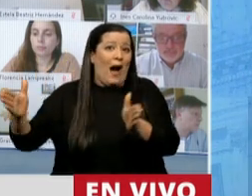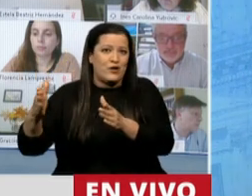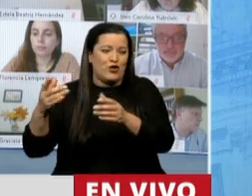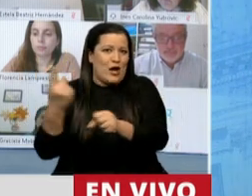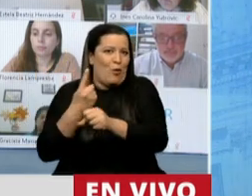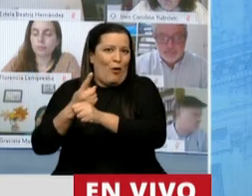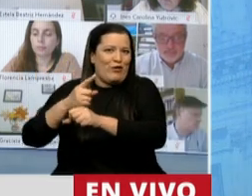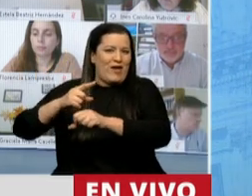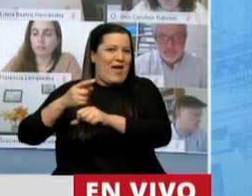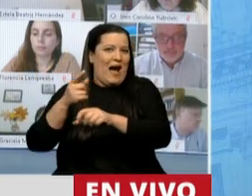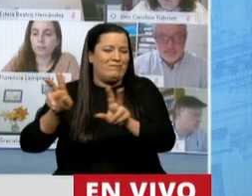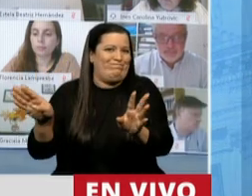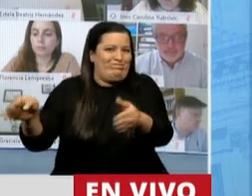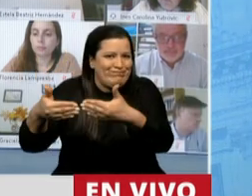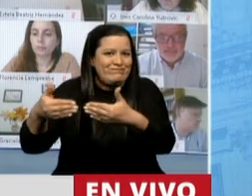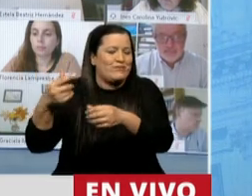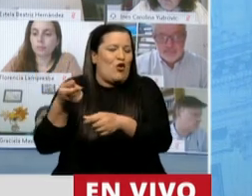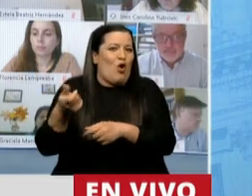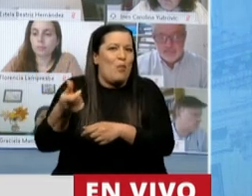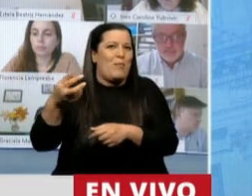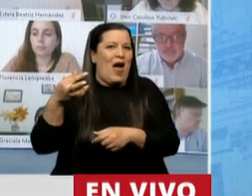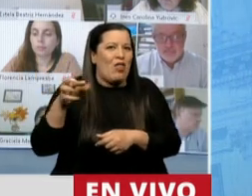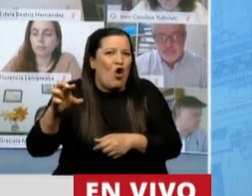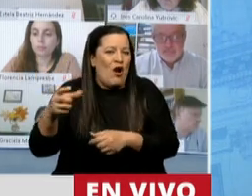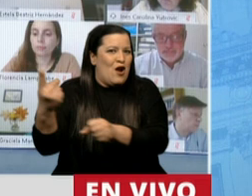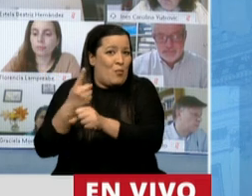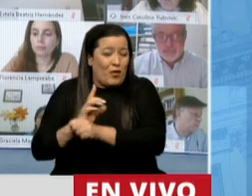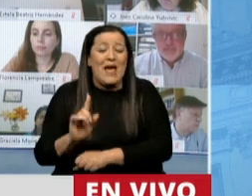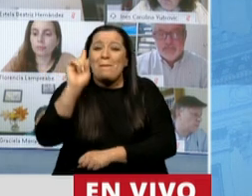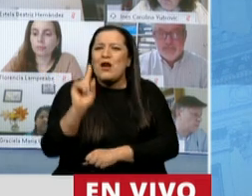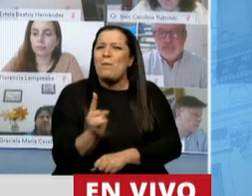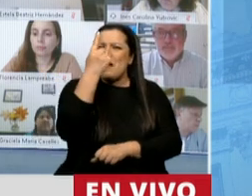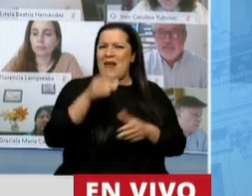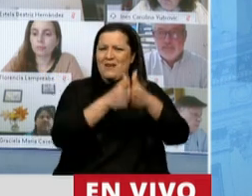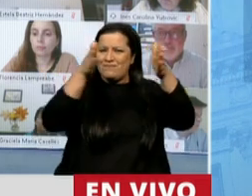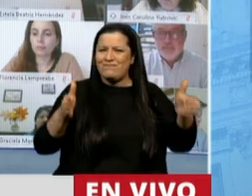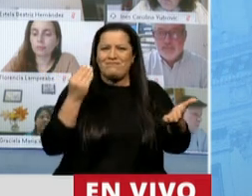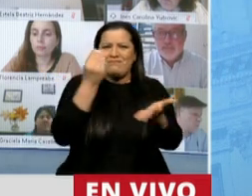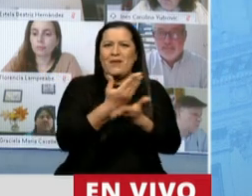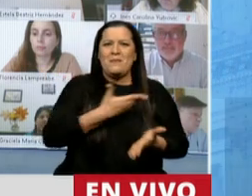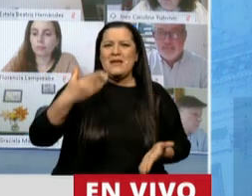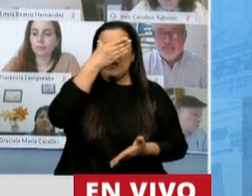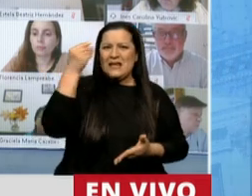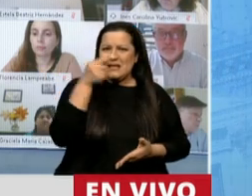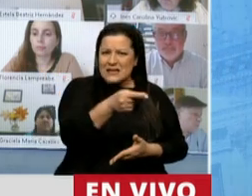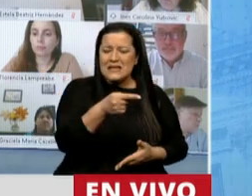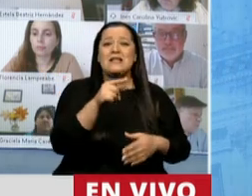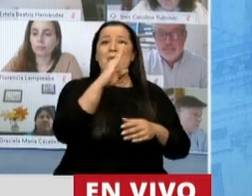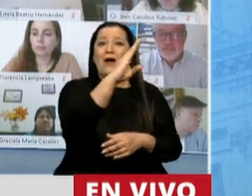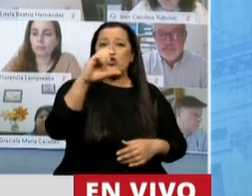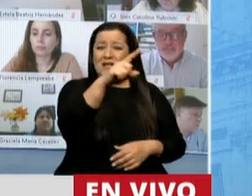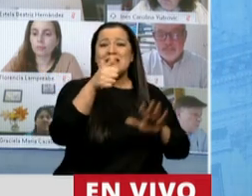conocemos y que vamos a ver cómo se repiten en el primer gobierno de Cristina kisner dato del Banco Central oficial